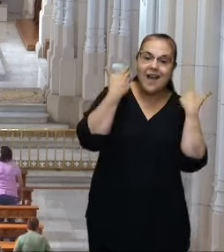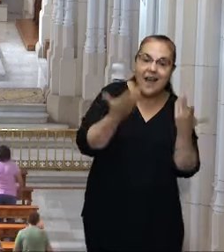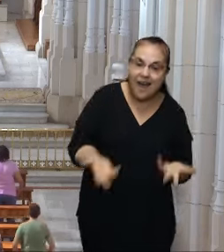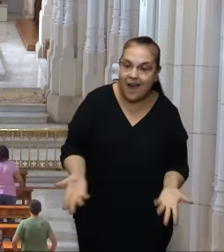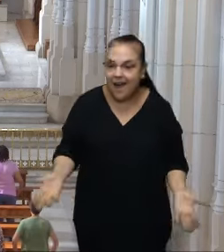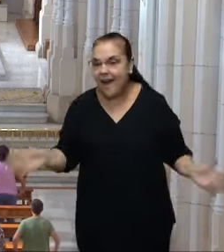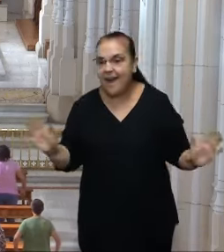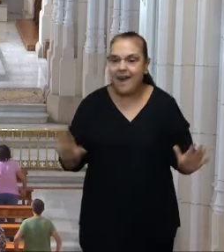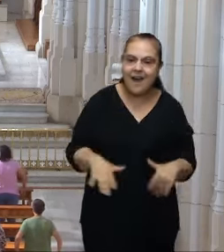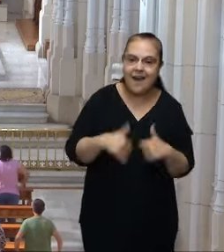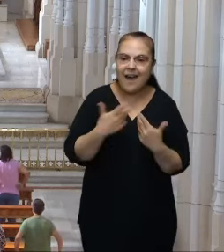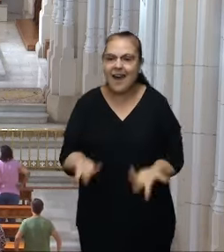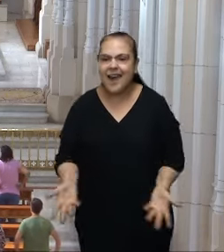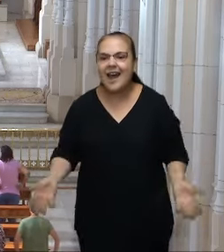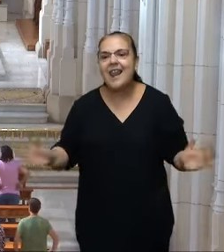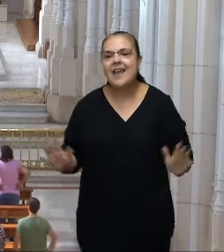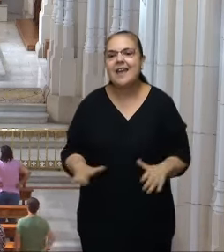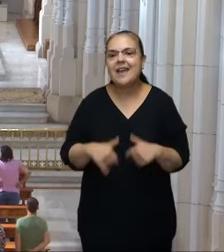aleluya